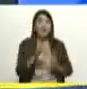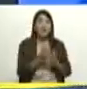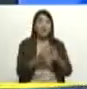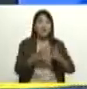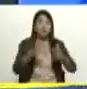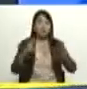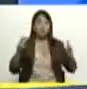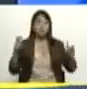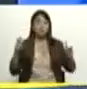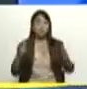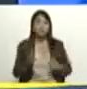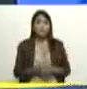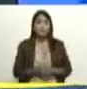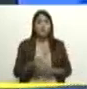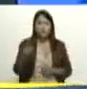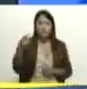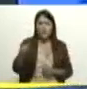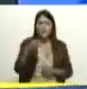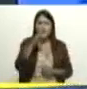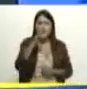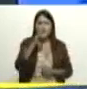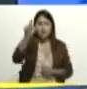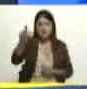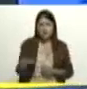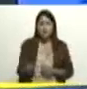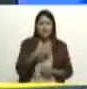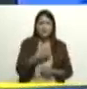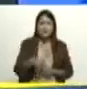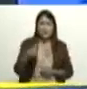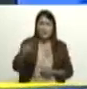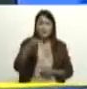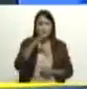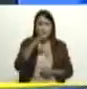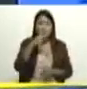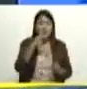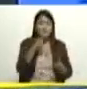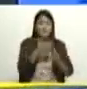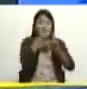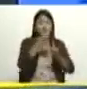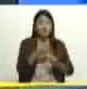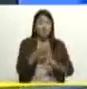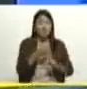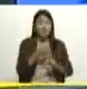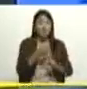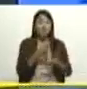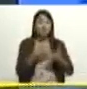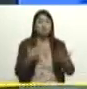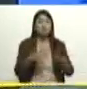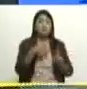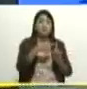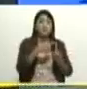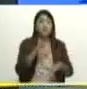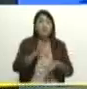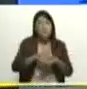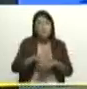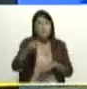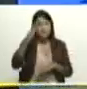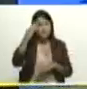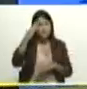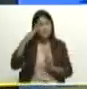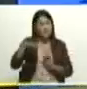usted bien tiene la información, sabe que el impacto ha sido directo. En medio del peor bloqueo que ha